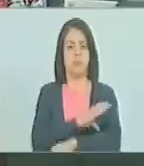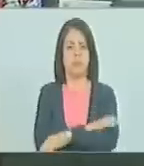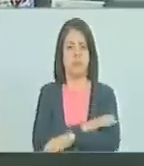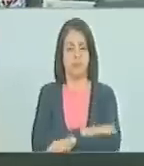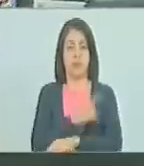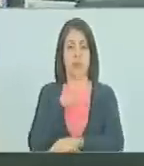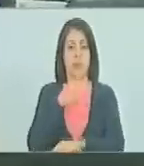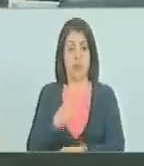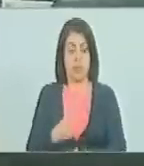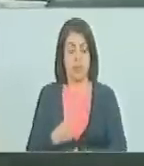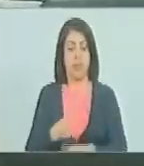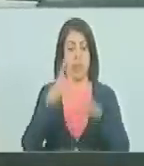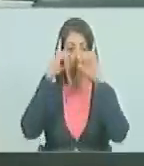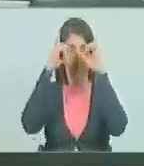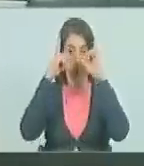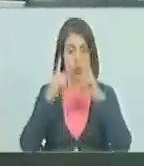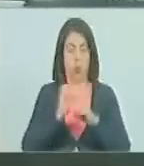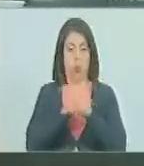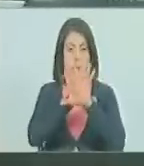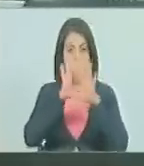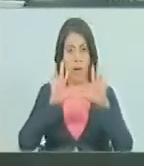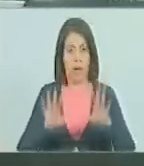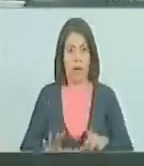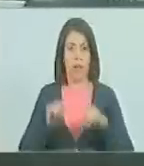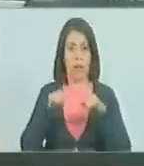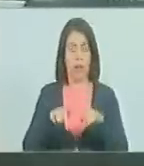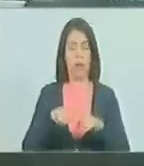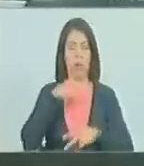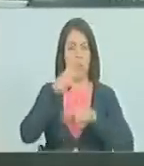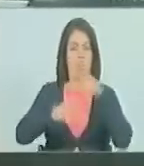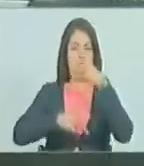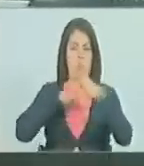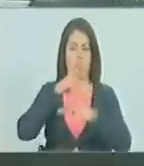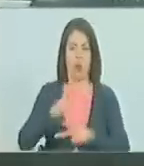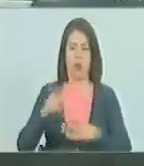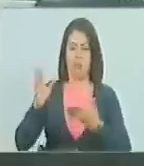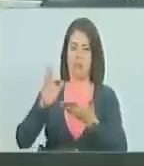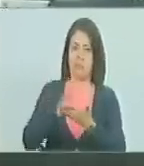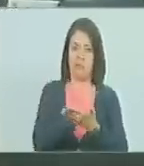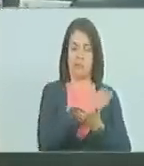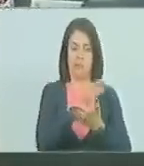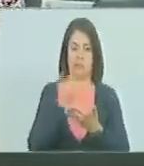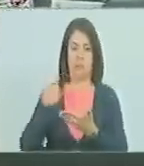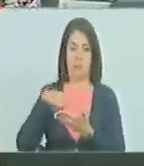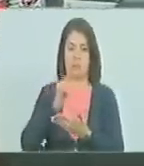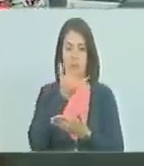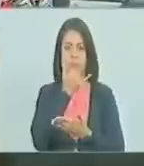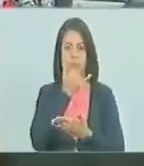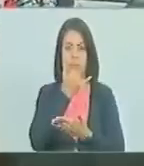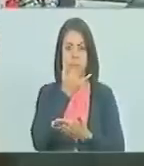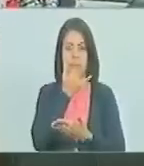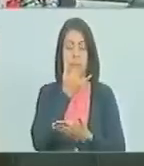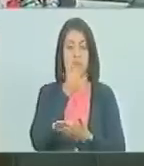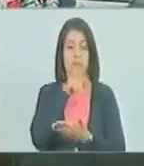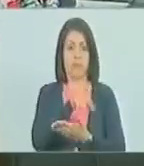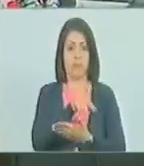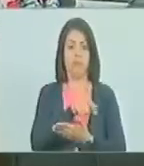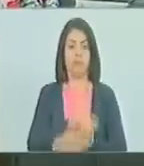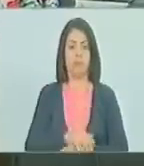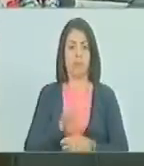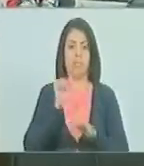clara cuando rompimos precisamente con ese sector político que se había equivocado y estaba equivocando la